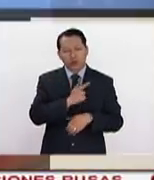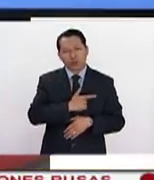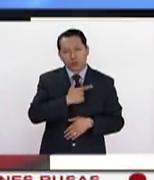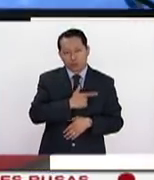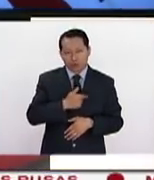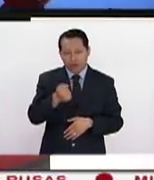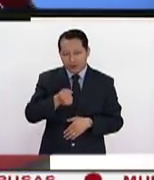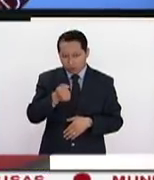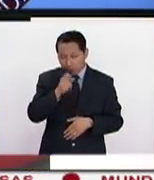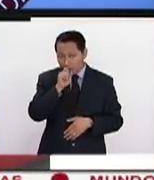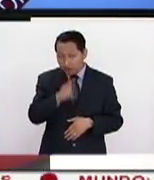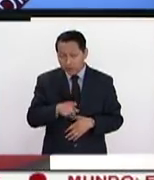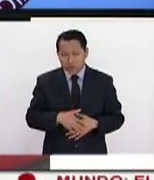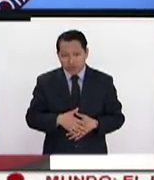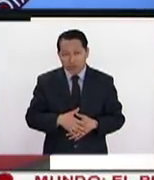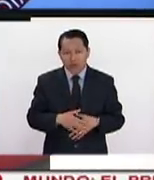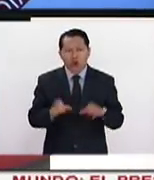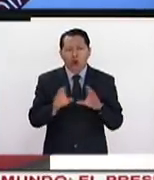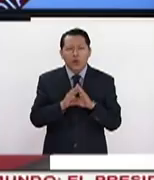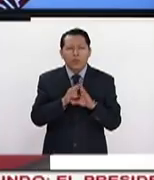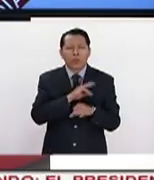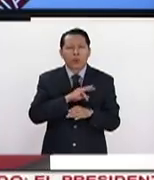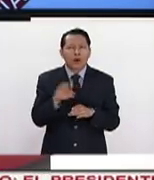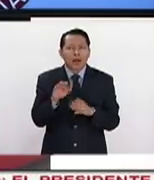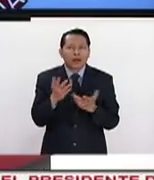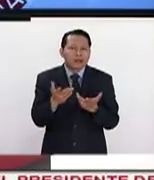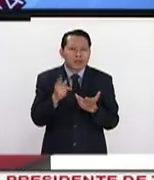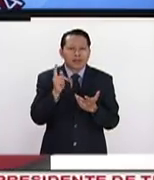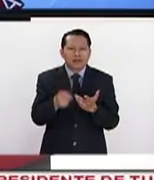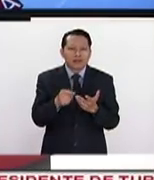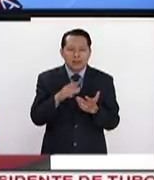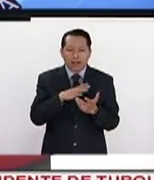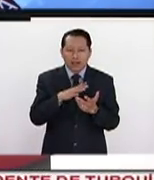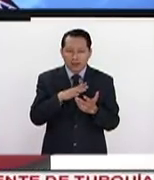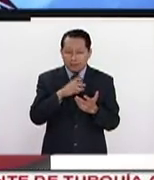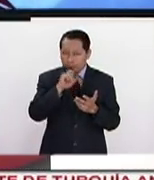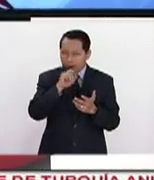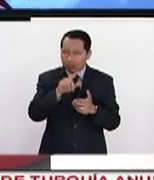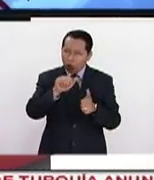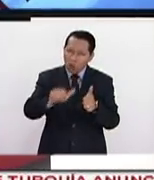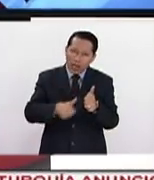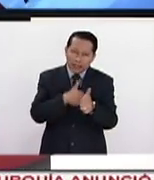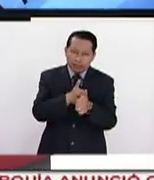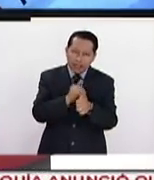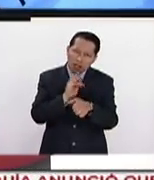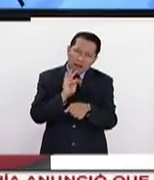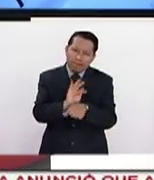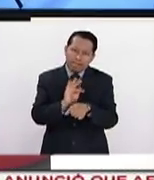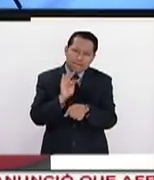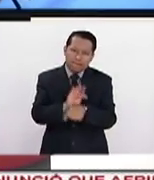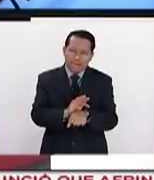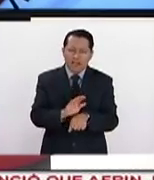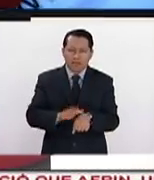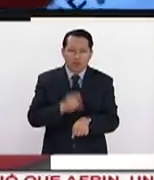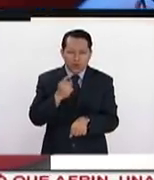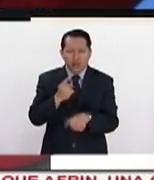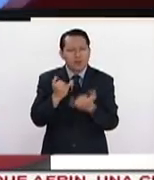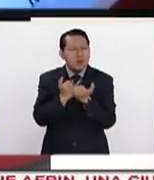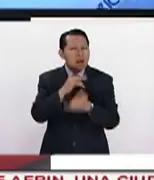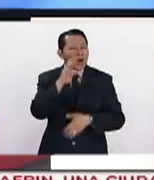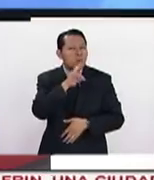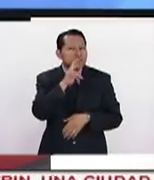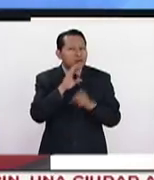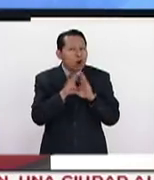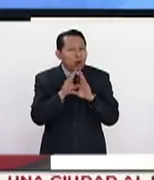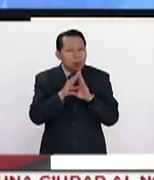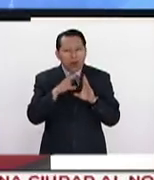saludarlo. ¿Cómo podemos leer este alto respaldo? ¿A qué se debe y cómo llega Rusia en estos momentos, en